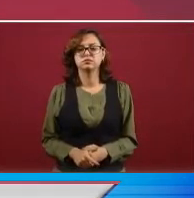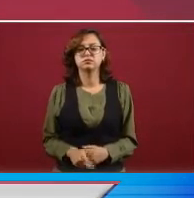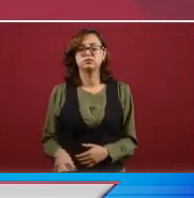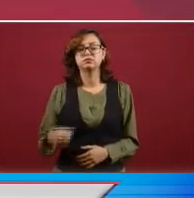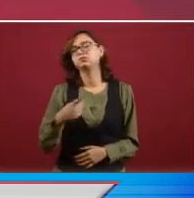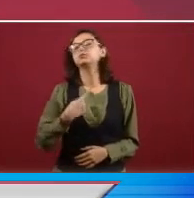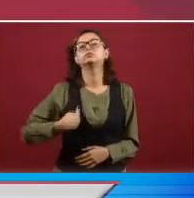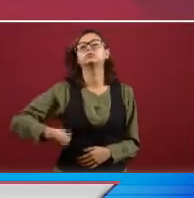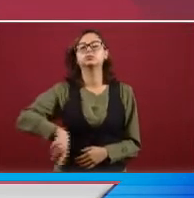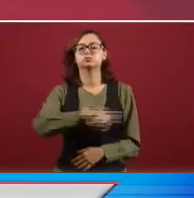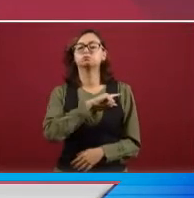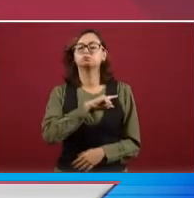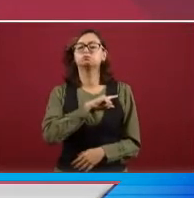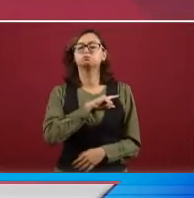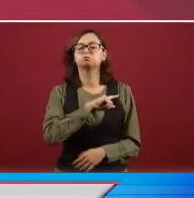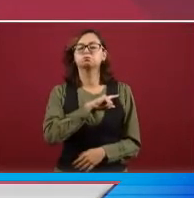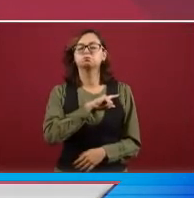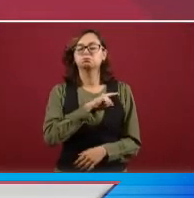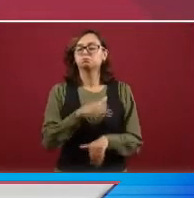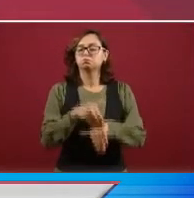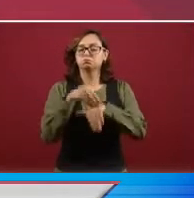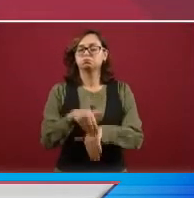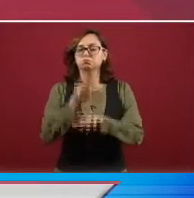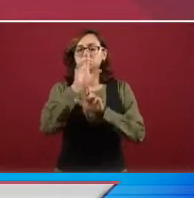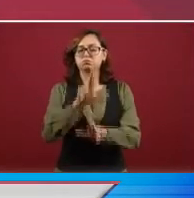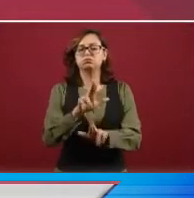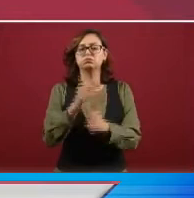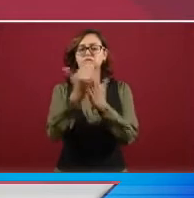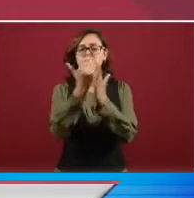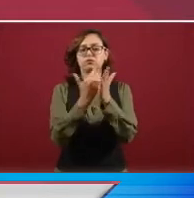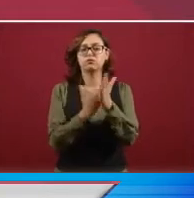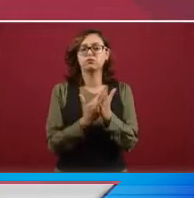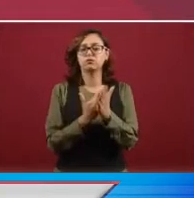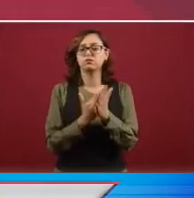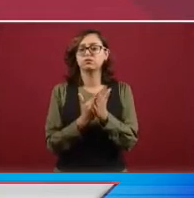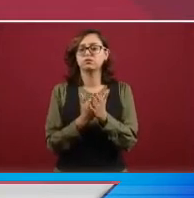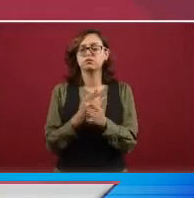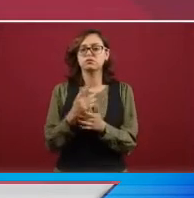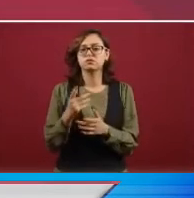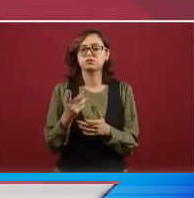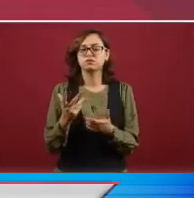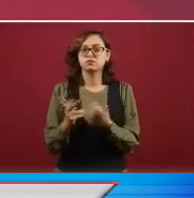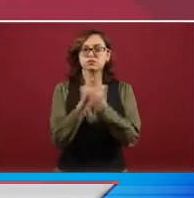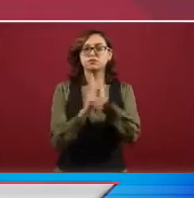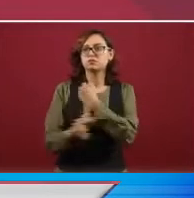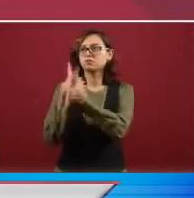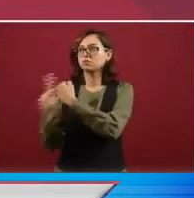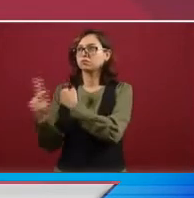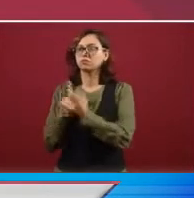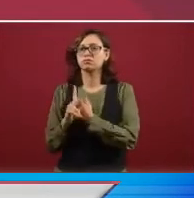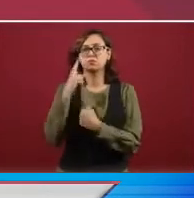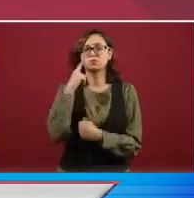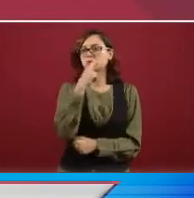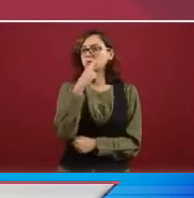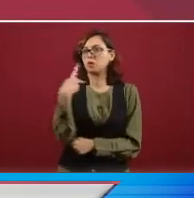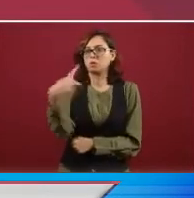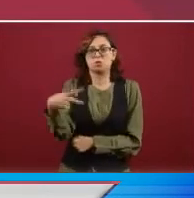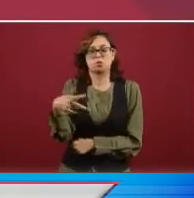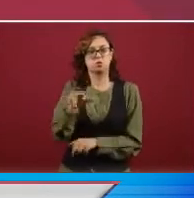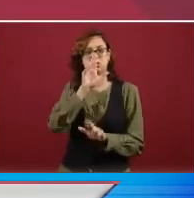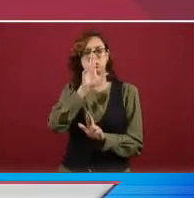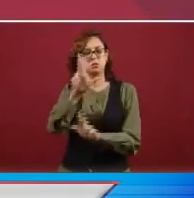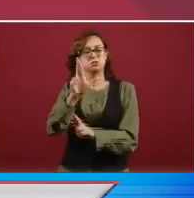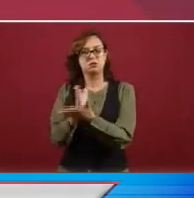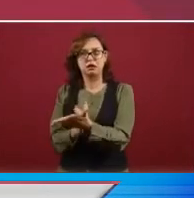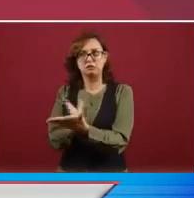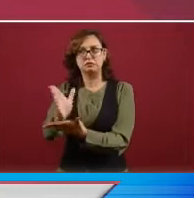autodeterminación de los pueblos y no intervención. El presidente menciona que se apega a la